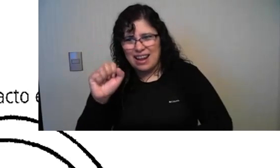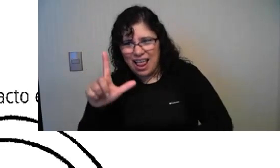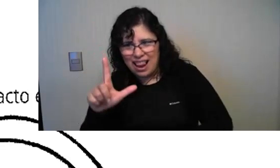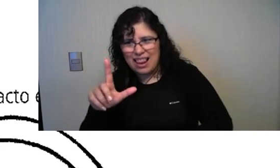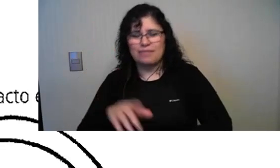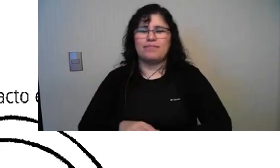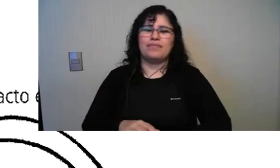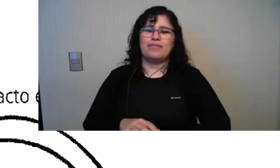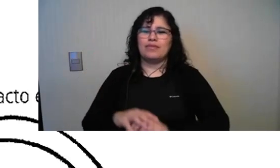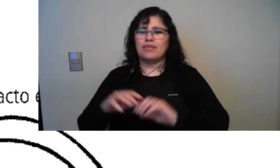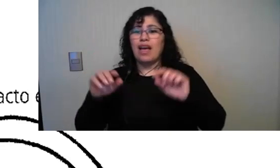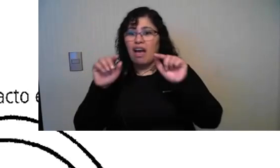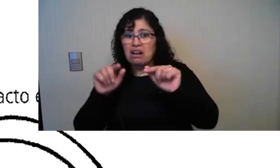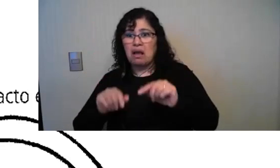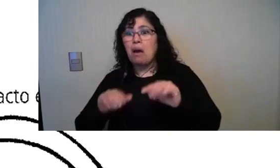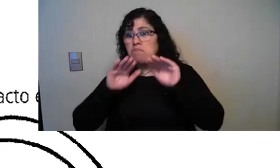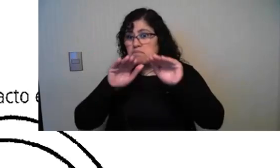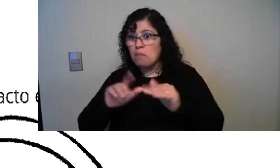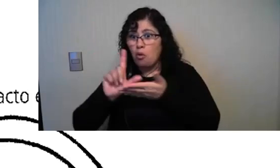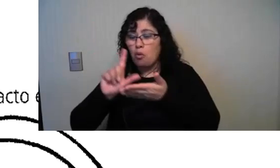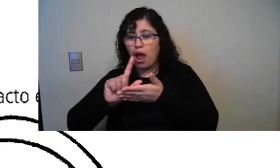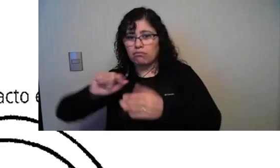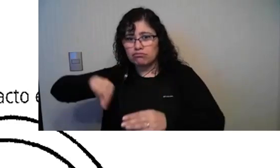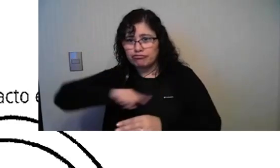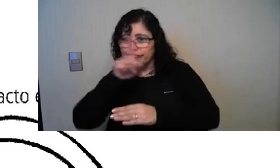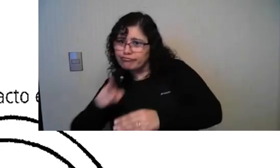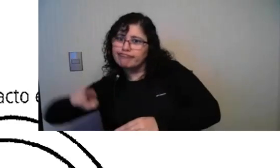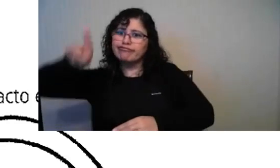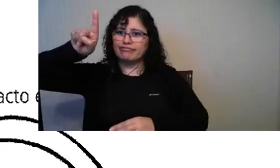asciende por el mismo lado de donde se está